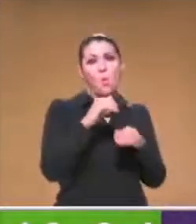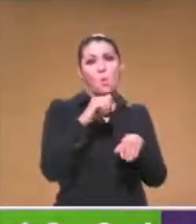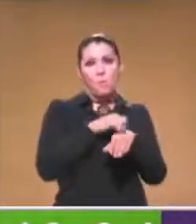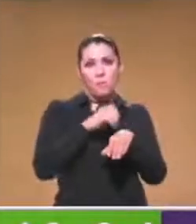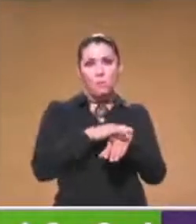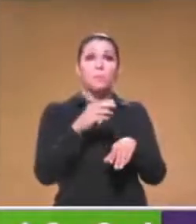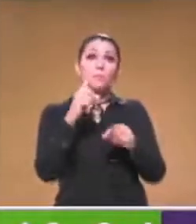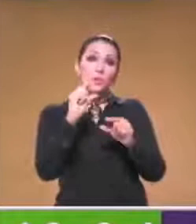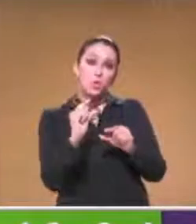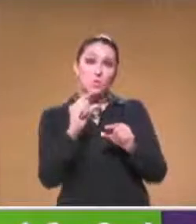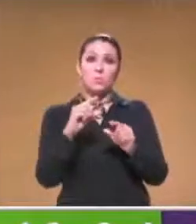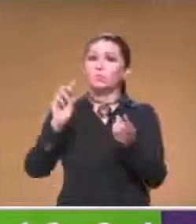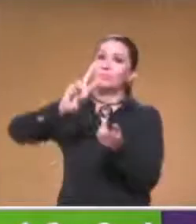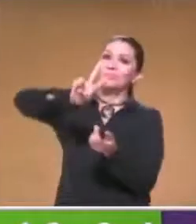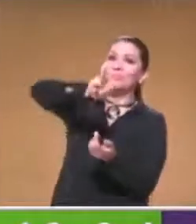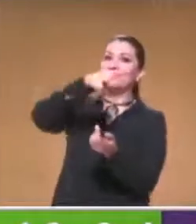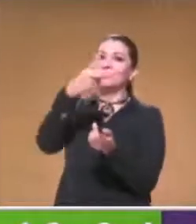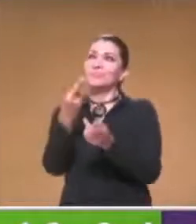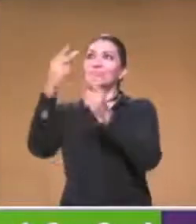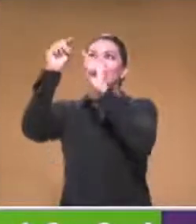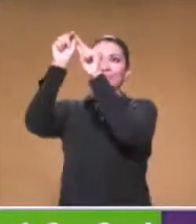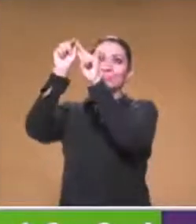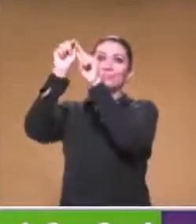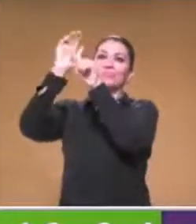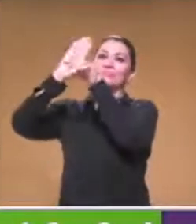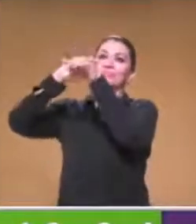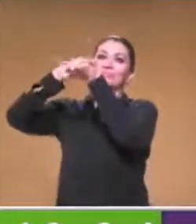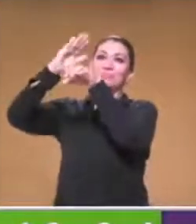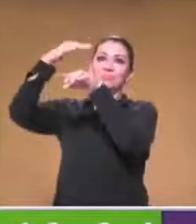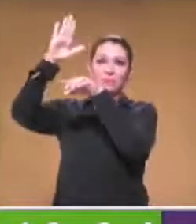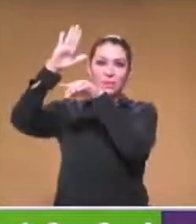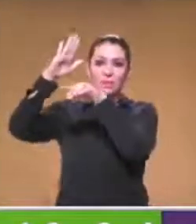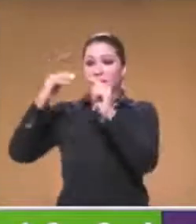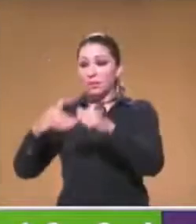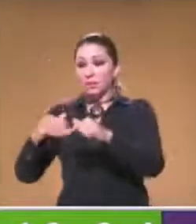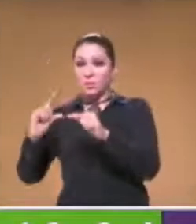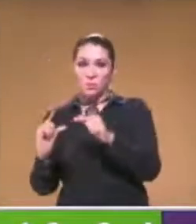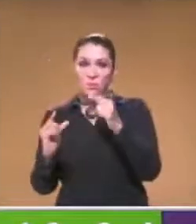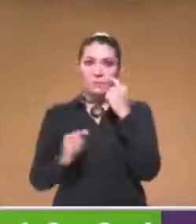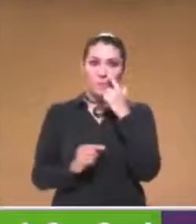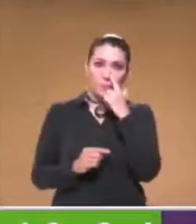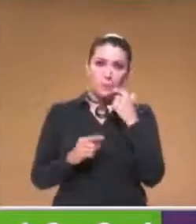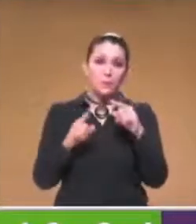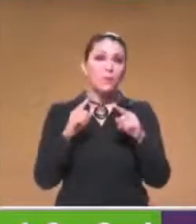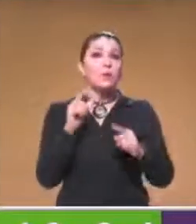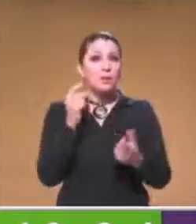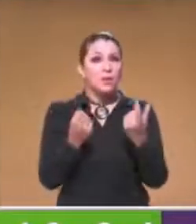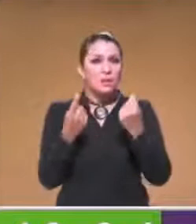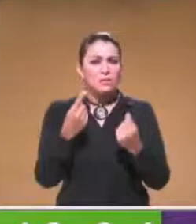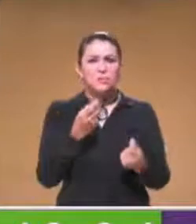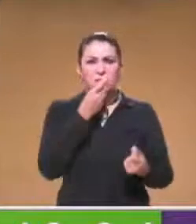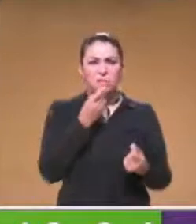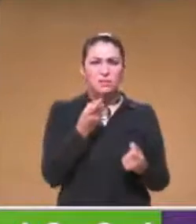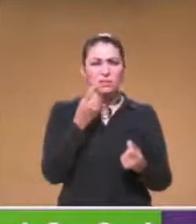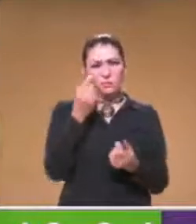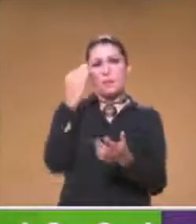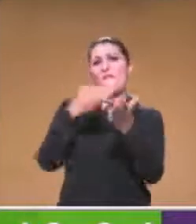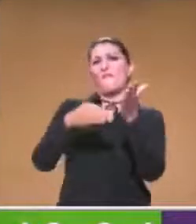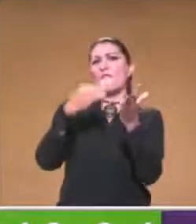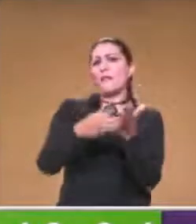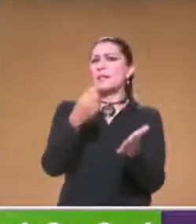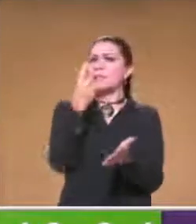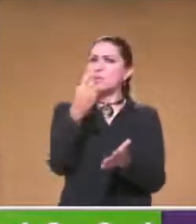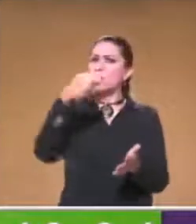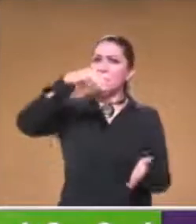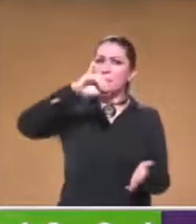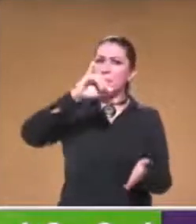la inversa, es decir, el numerador es mayor que el denominador. Y por ahí algunos estarán pensando, maestra, le faltan las fracciones